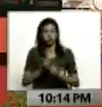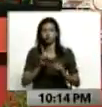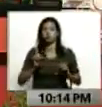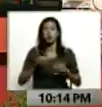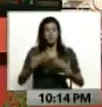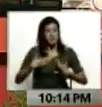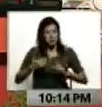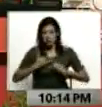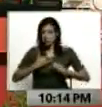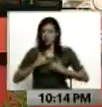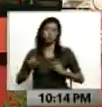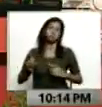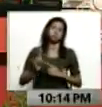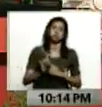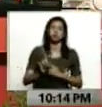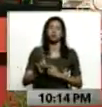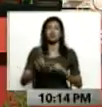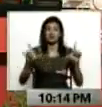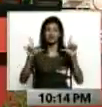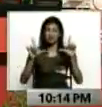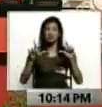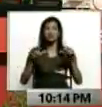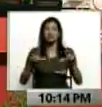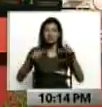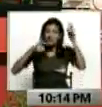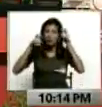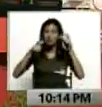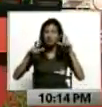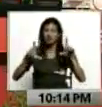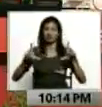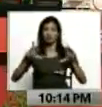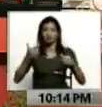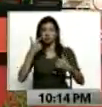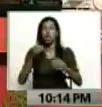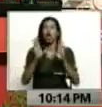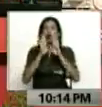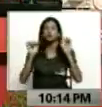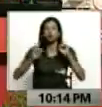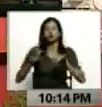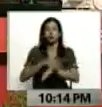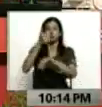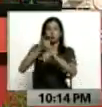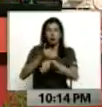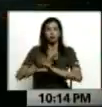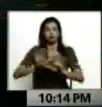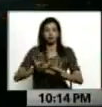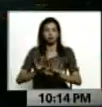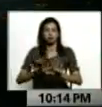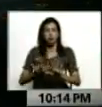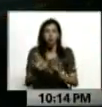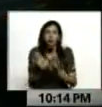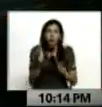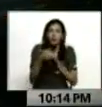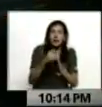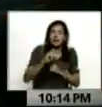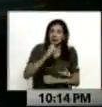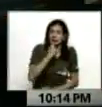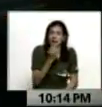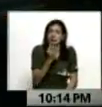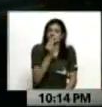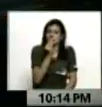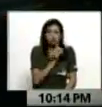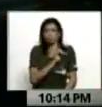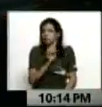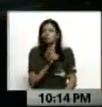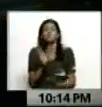nuestro rostro Chávez salió él a dar la cara y asumir la responsabilidad no escondimos absolutamente nada